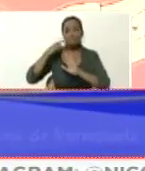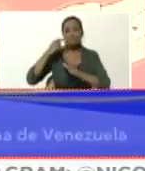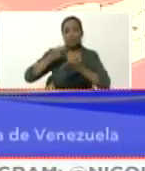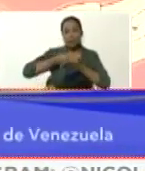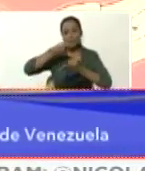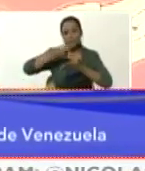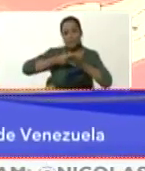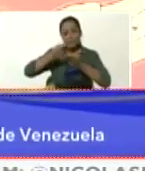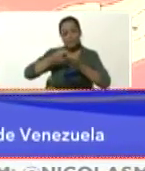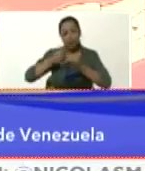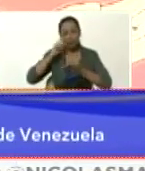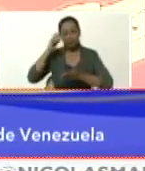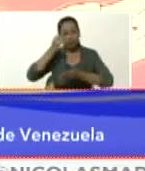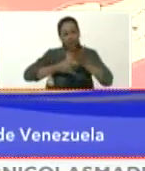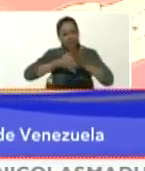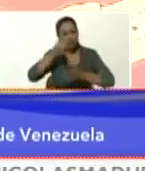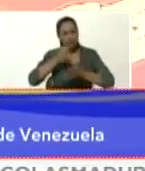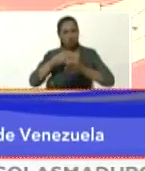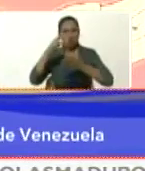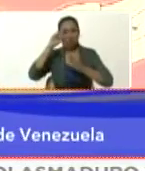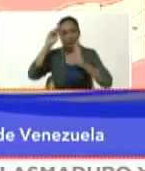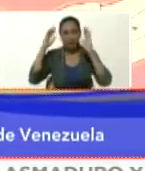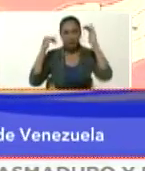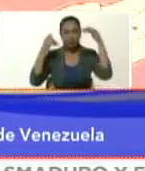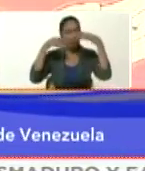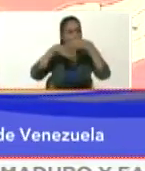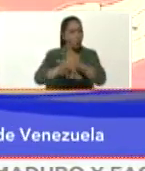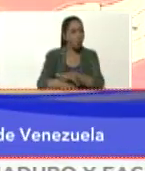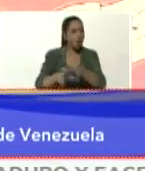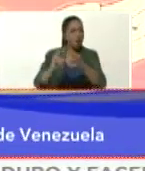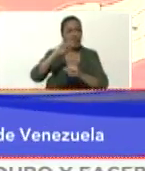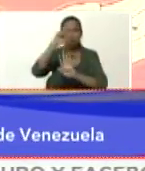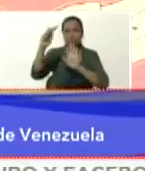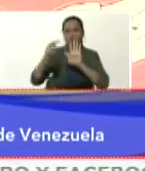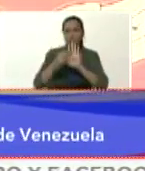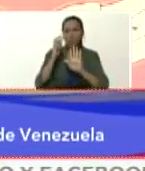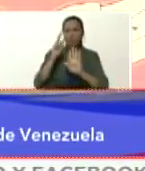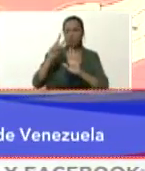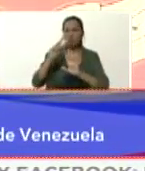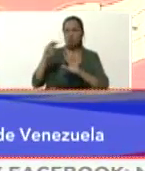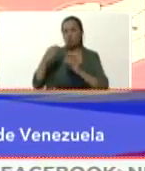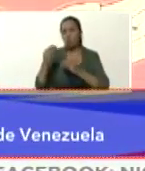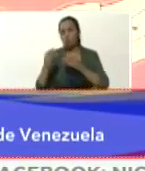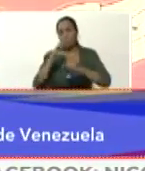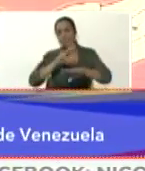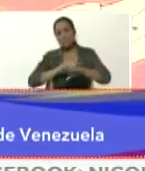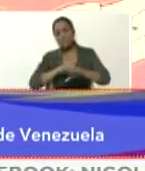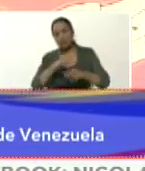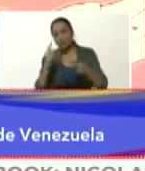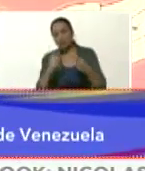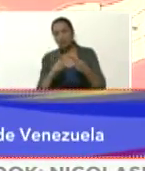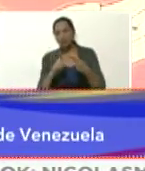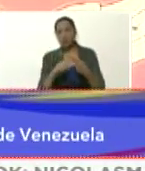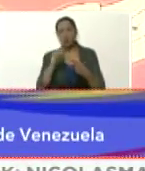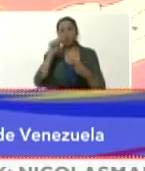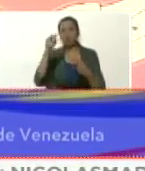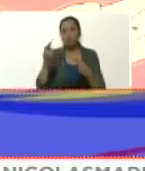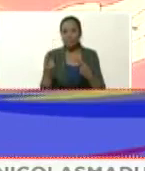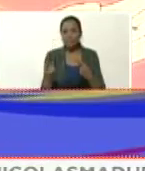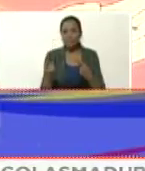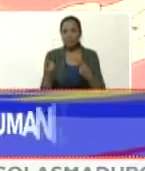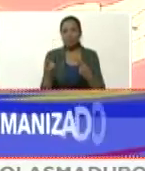el registro, la atención integral desde el punto de vista médico y